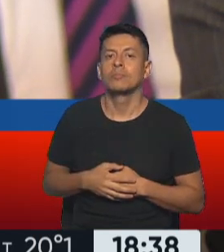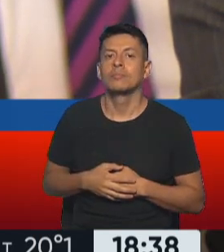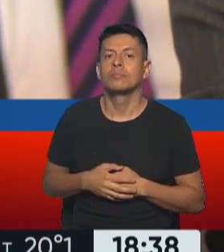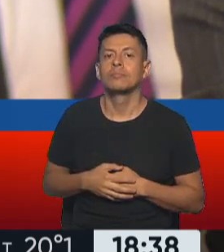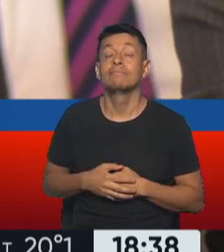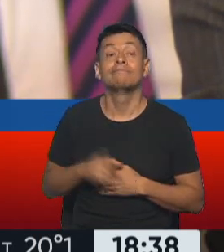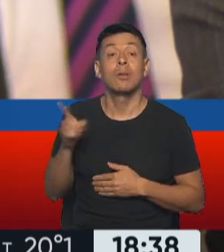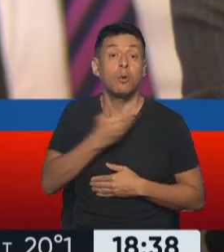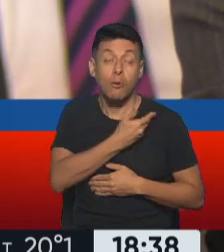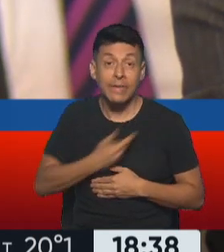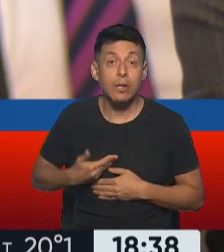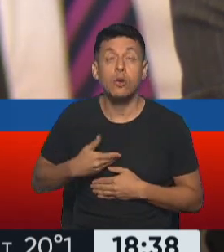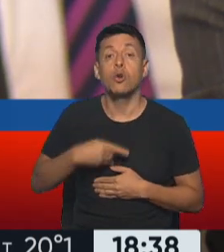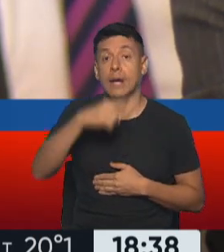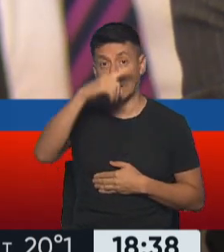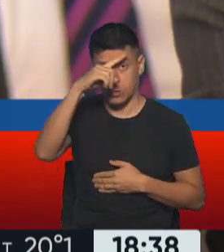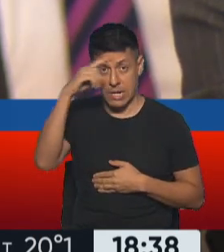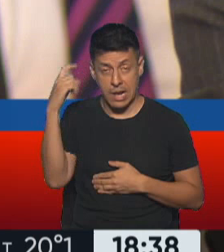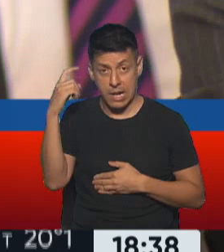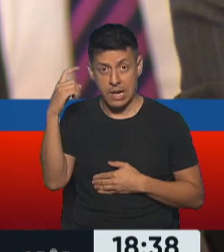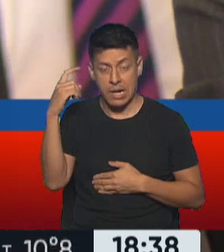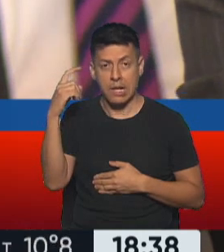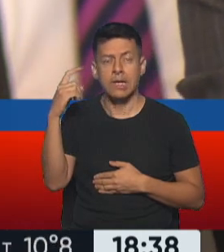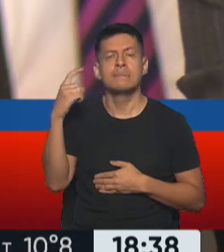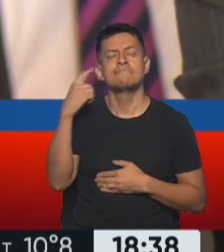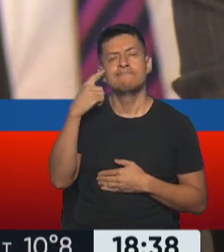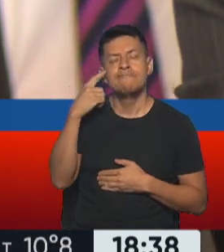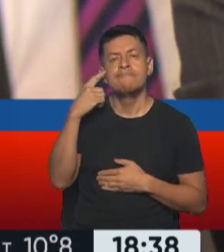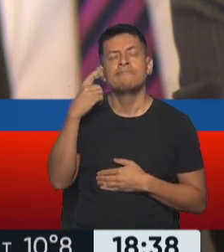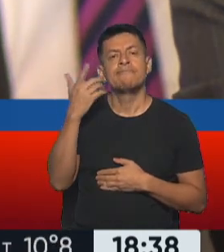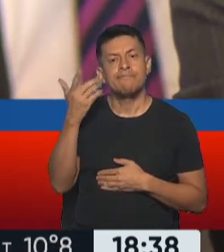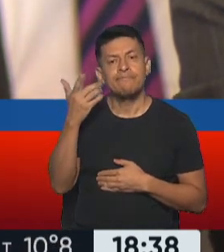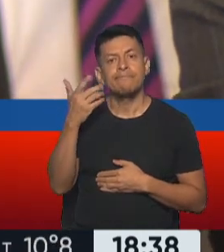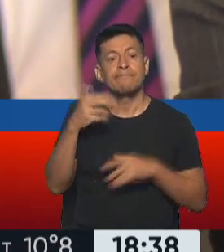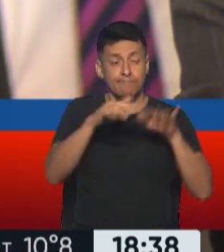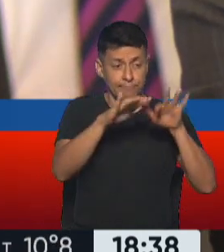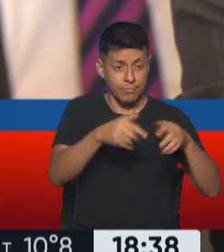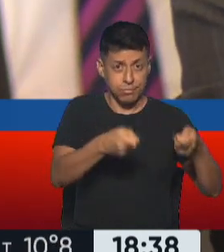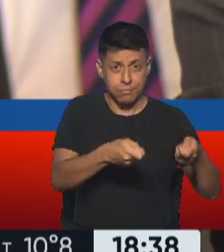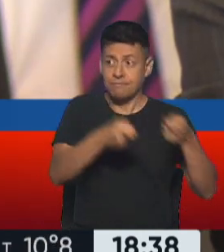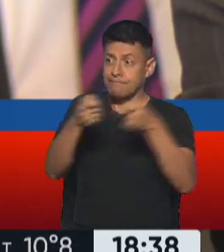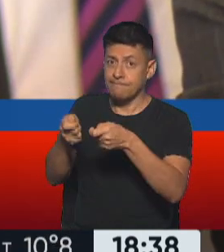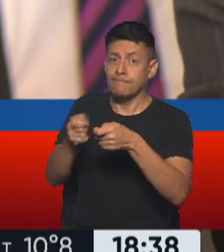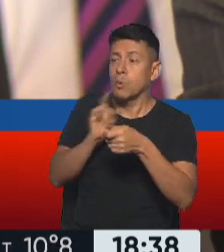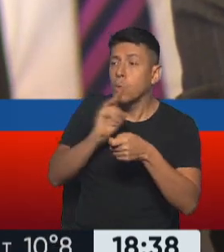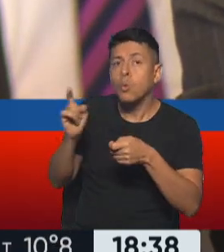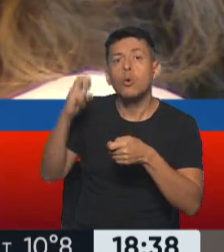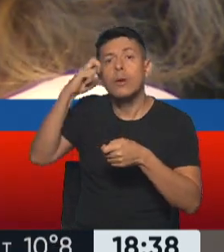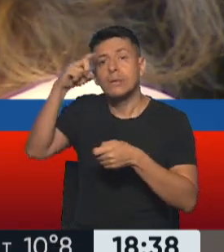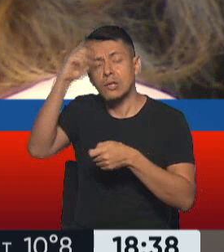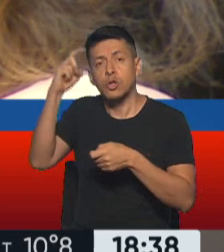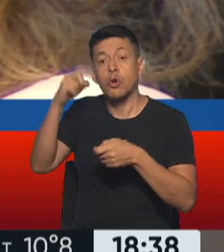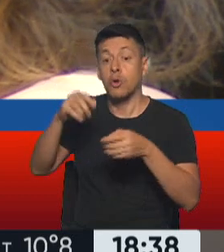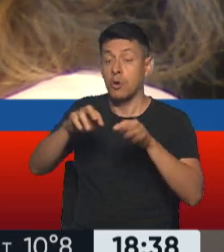Cuando el Gobierno Nacional puso a consideración del Congreso de la Nación la aprobación del proyecto de ley